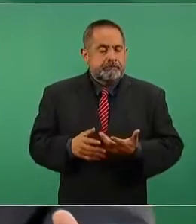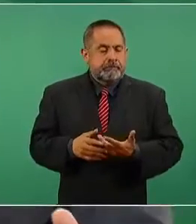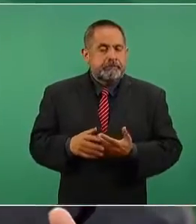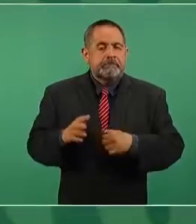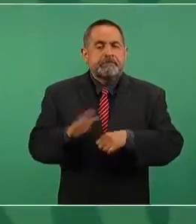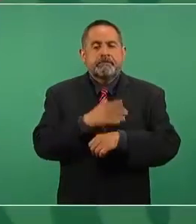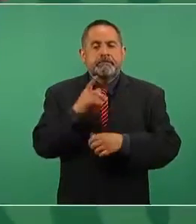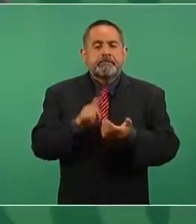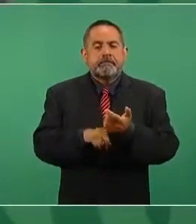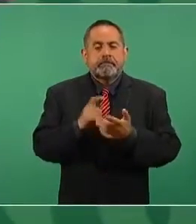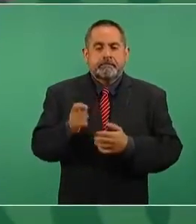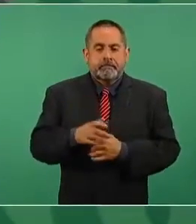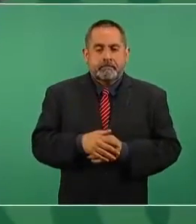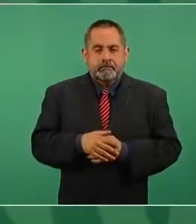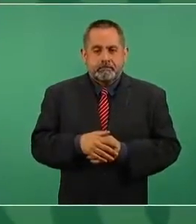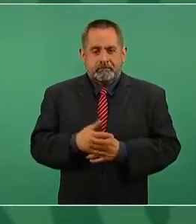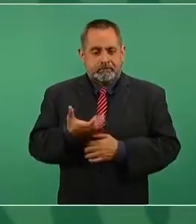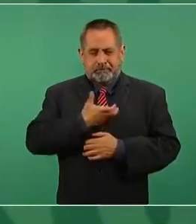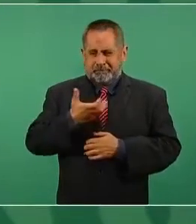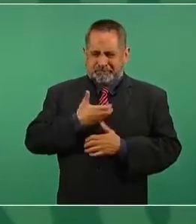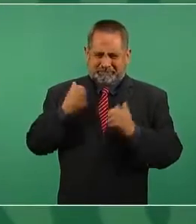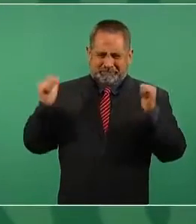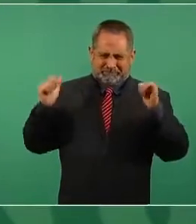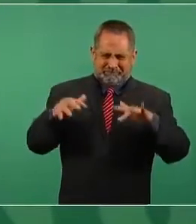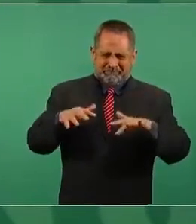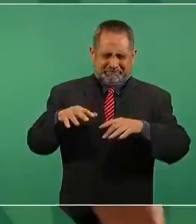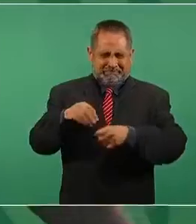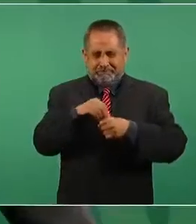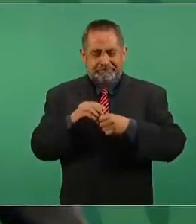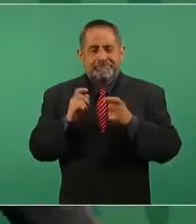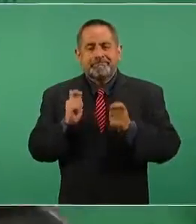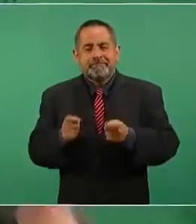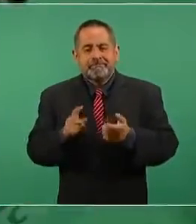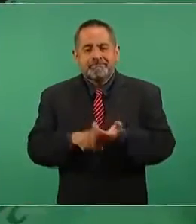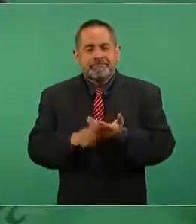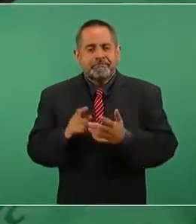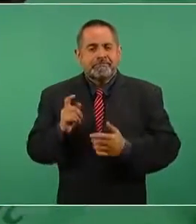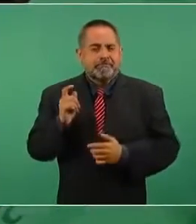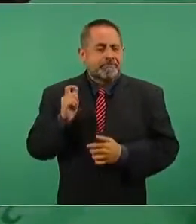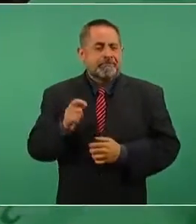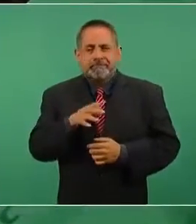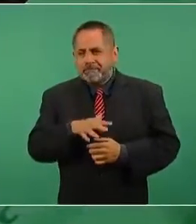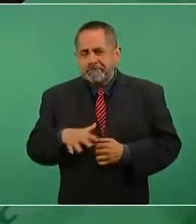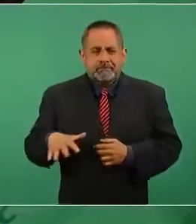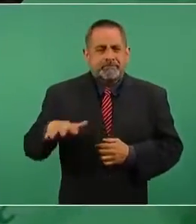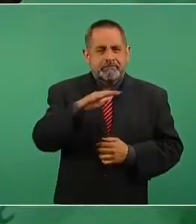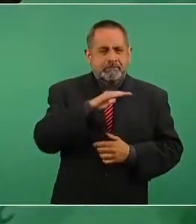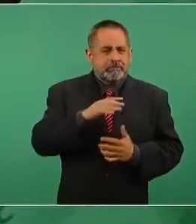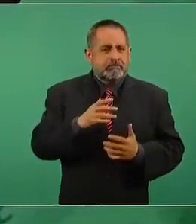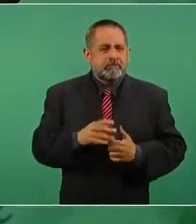porque no era nada más llenar el Zócalo, era